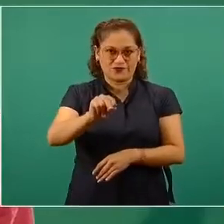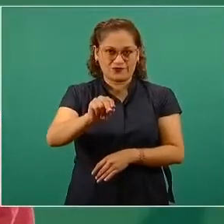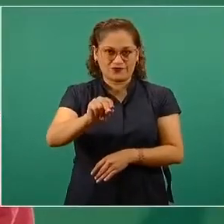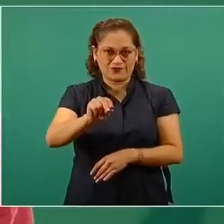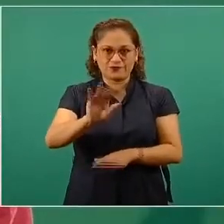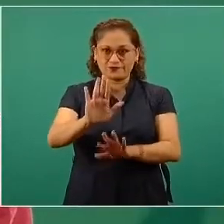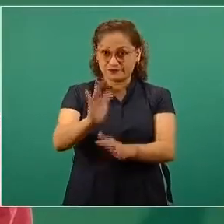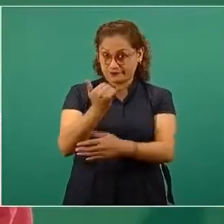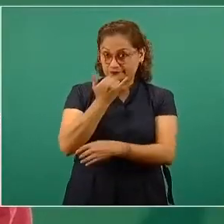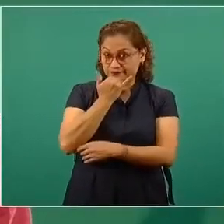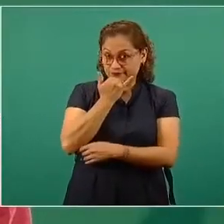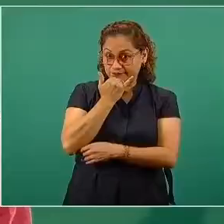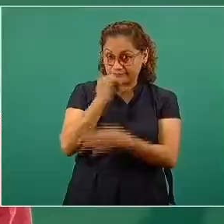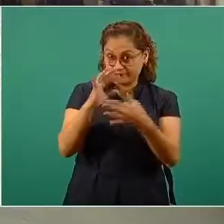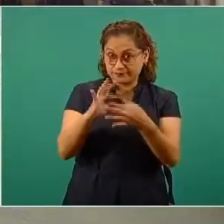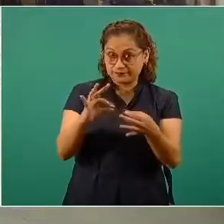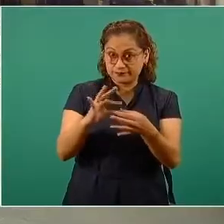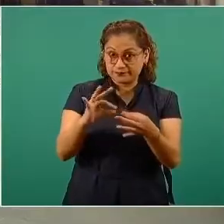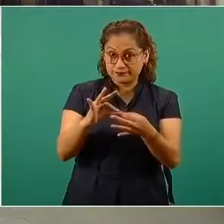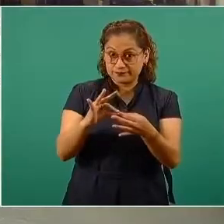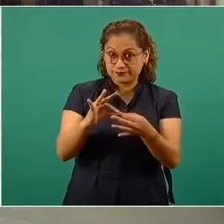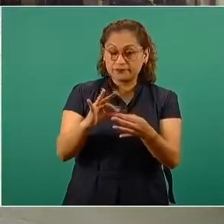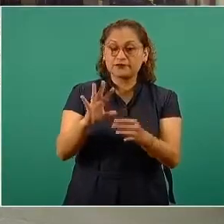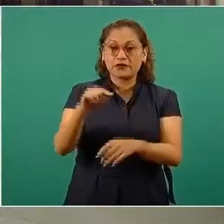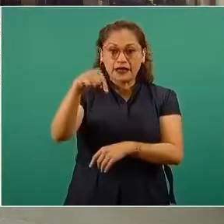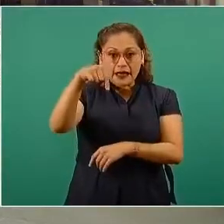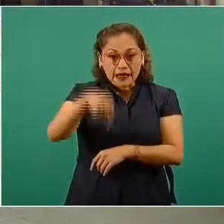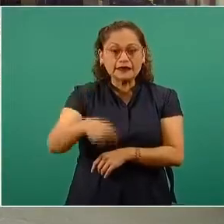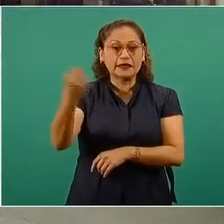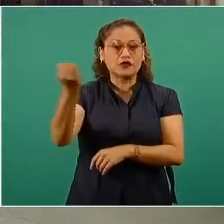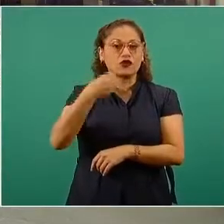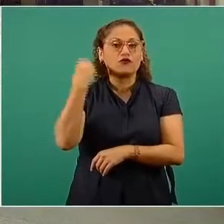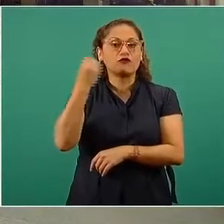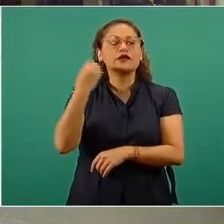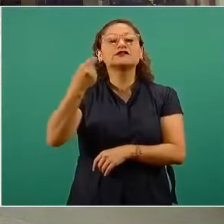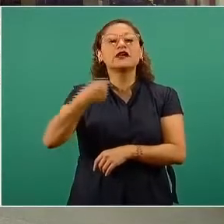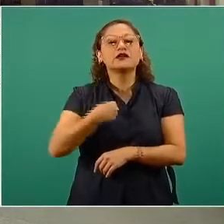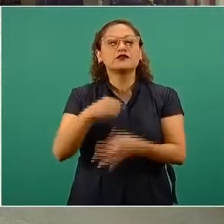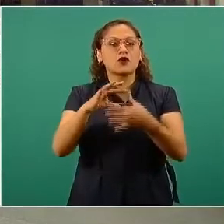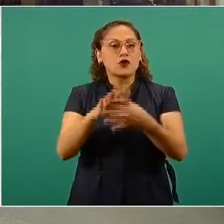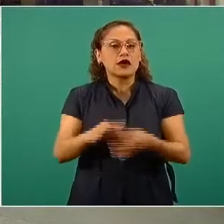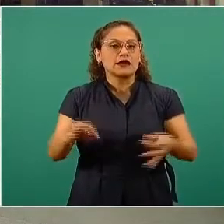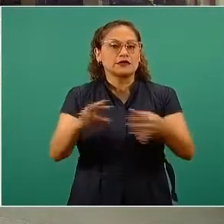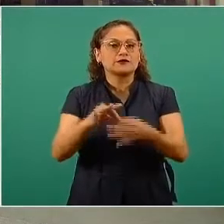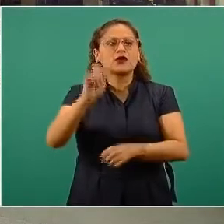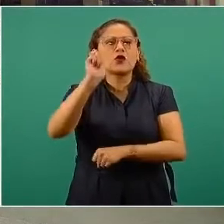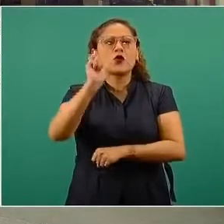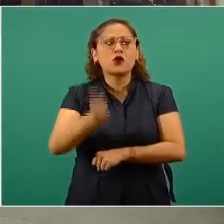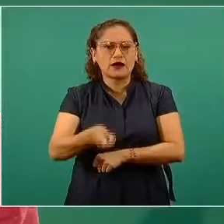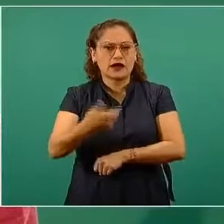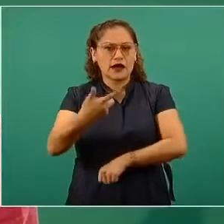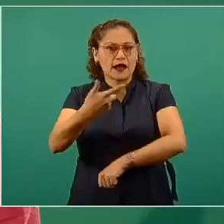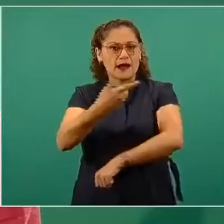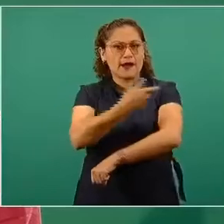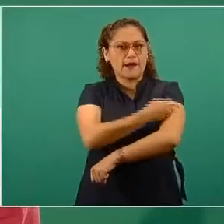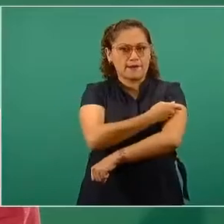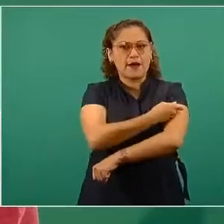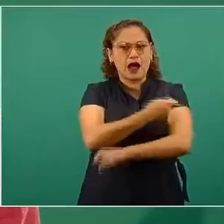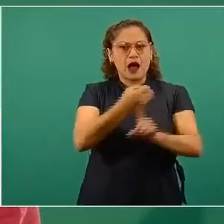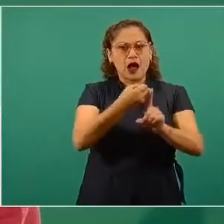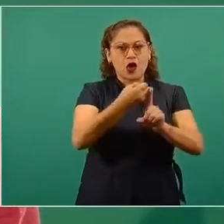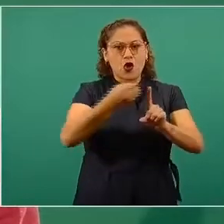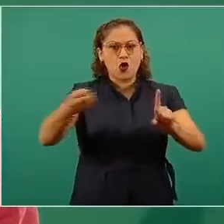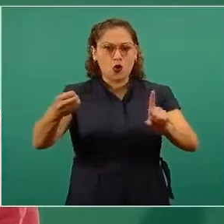¿me permite que se lo explique o no? Hemos dicho aquí desde el inicio que la brigada de vacunación, que se compone de múltiples